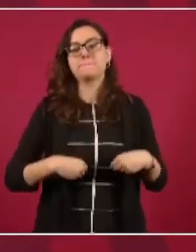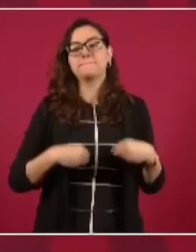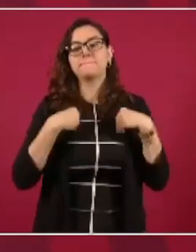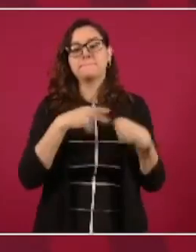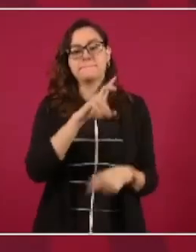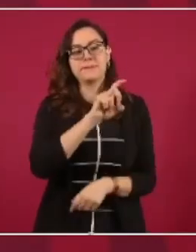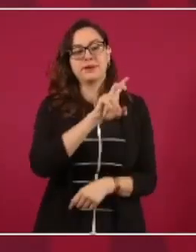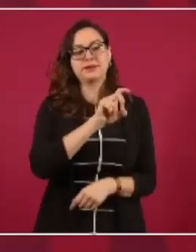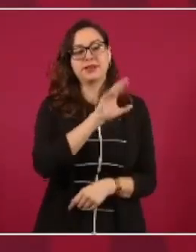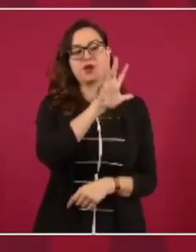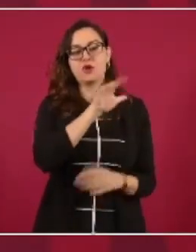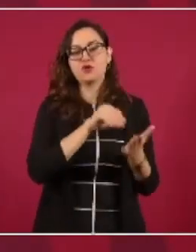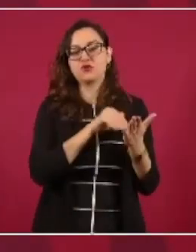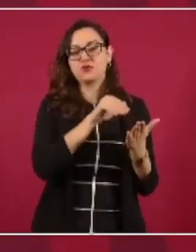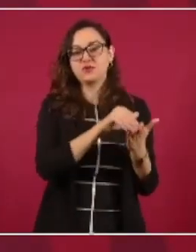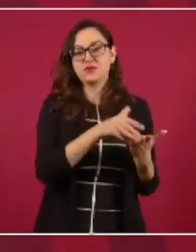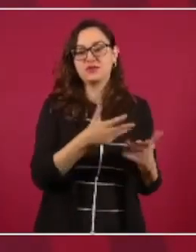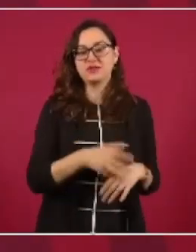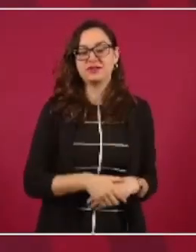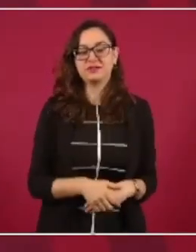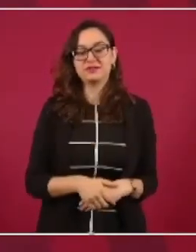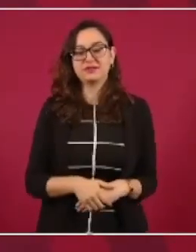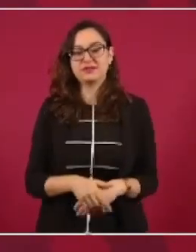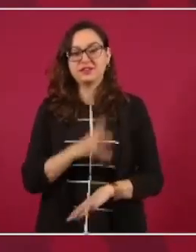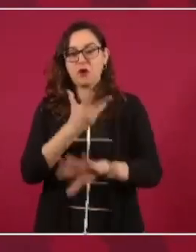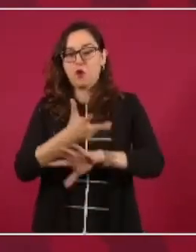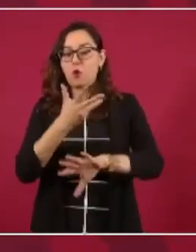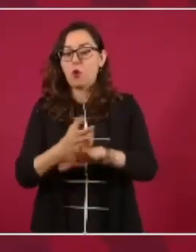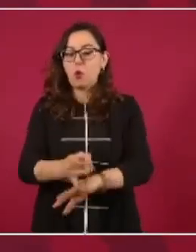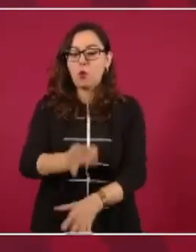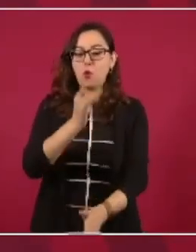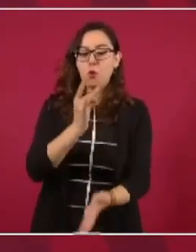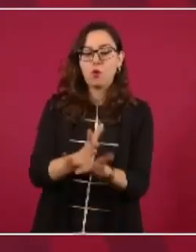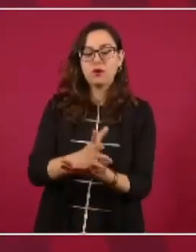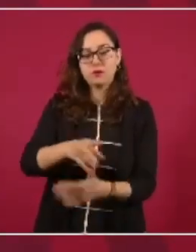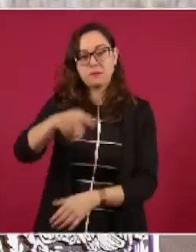los mexicanos en Estados Unidos 40 millones.